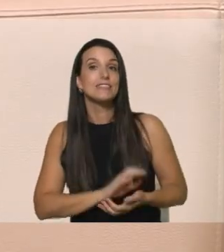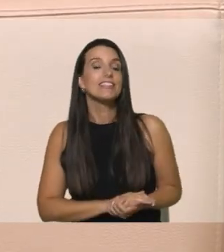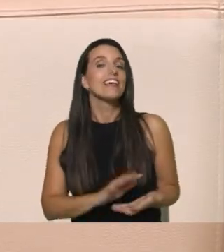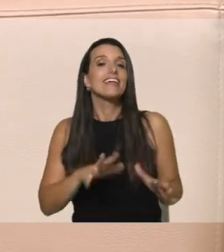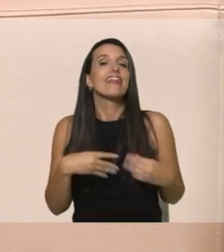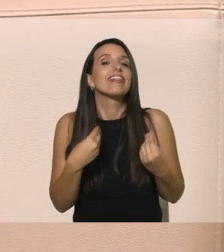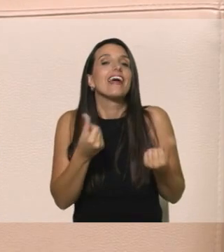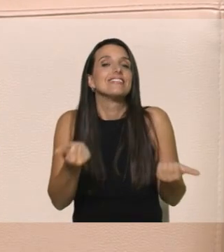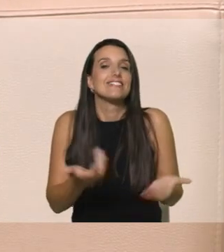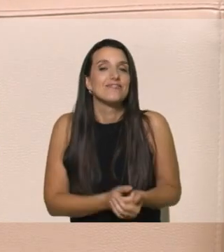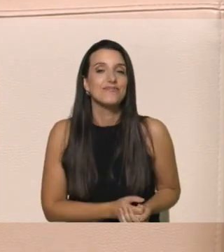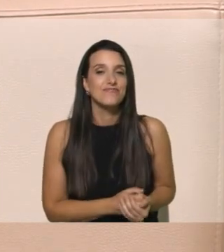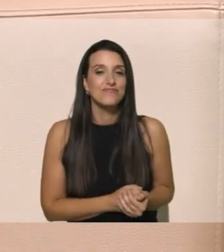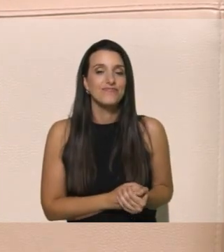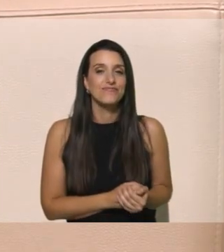¿qué te genera?